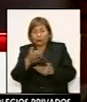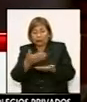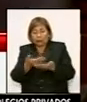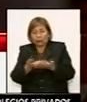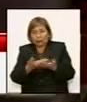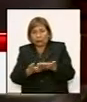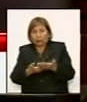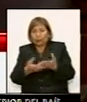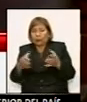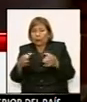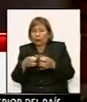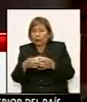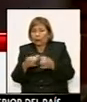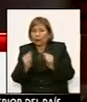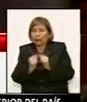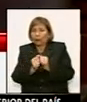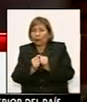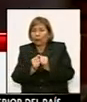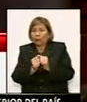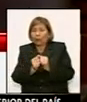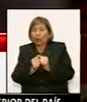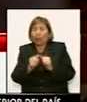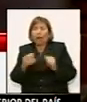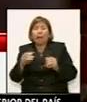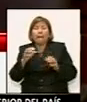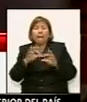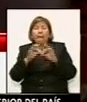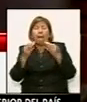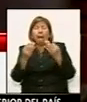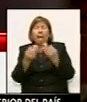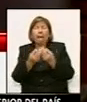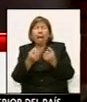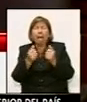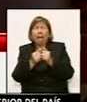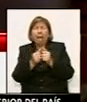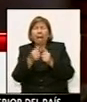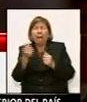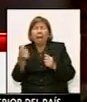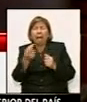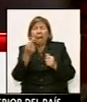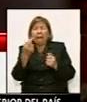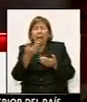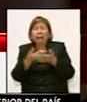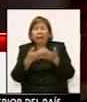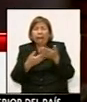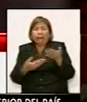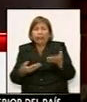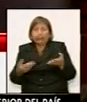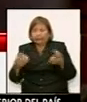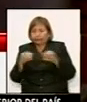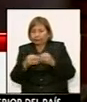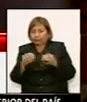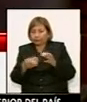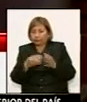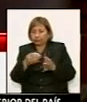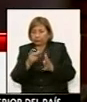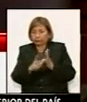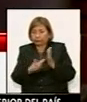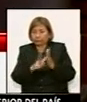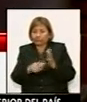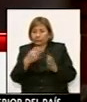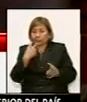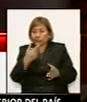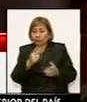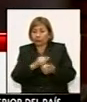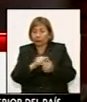sustitutorio consensuado con la Comisión de la Mujer y Familia, donde solo hay cambios sugeridos por técnica legislativa, es decir,